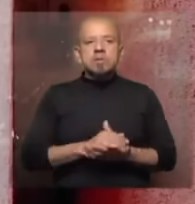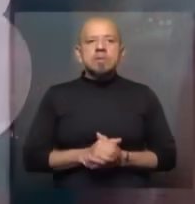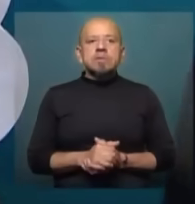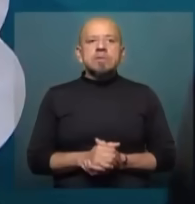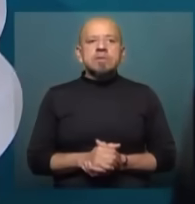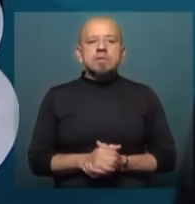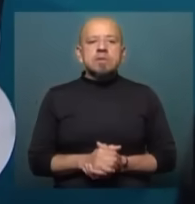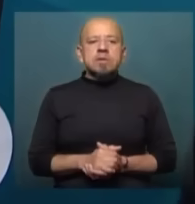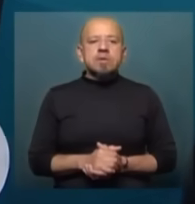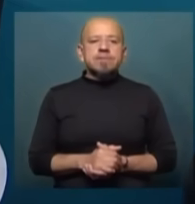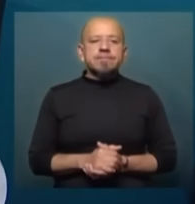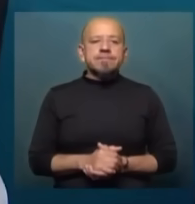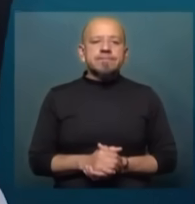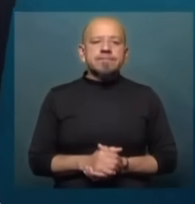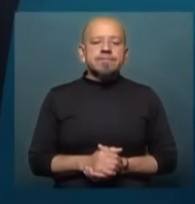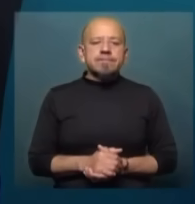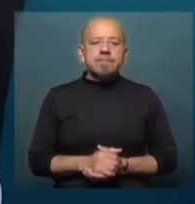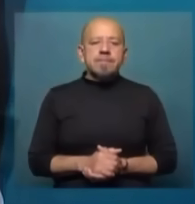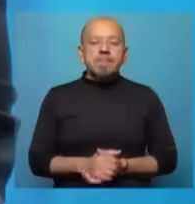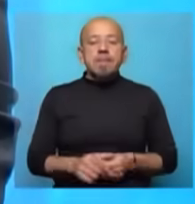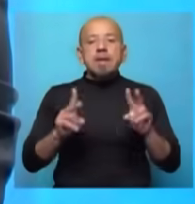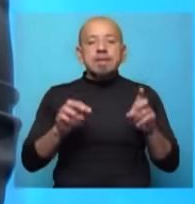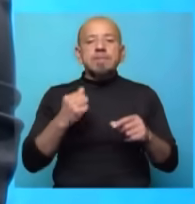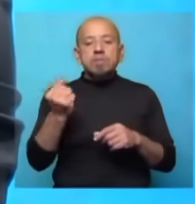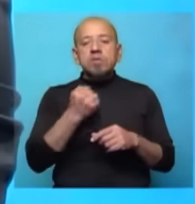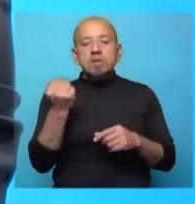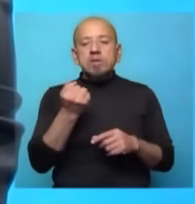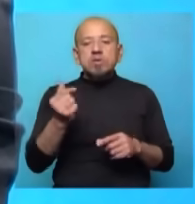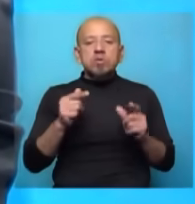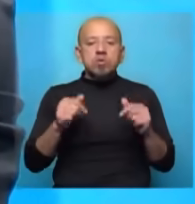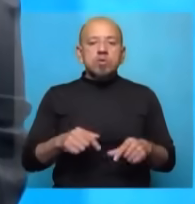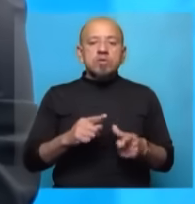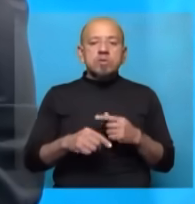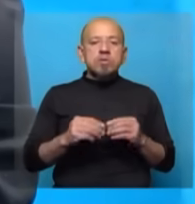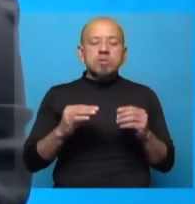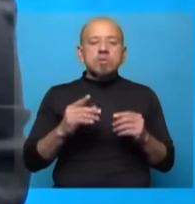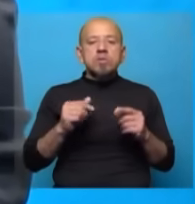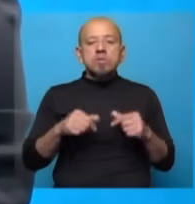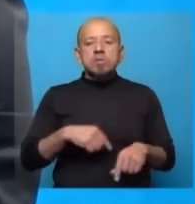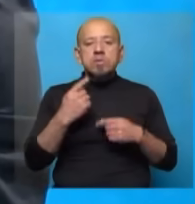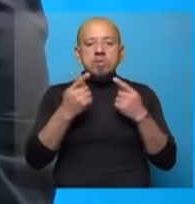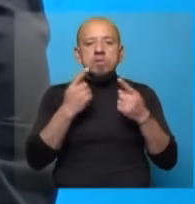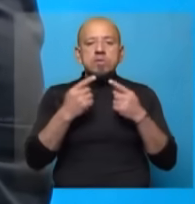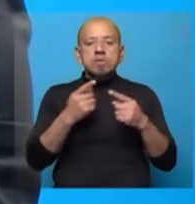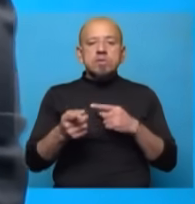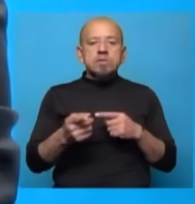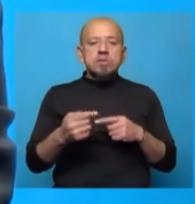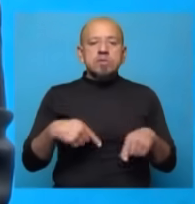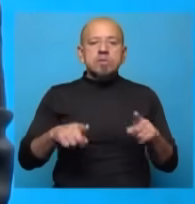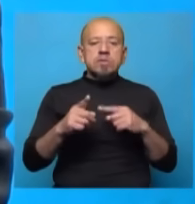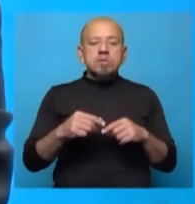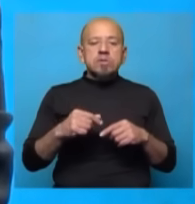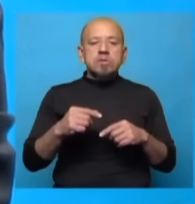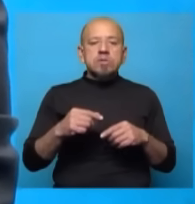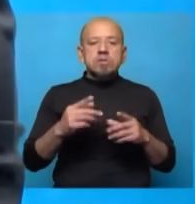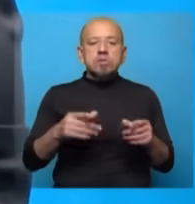magues bueno Y de este tema tan importante vamos a estar hablando esta noche en vivo aquí en lado B en la pantalla de TV con la